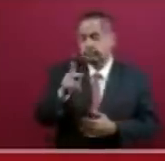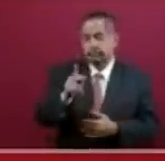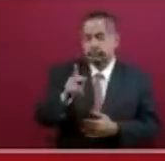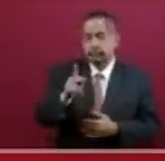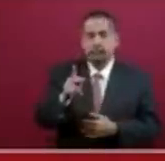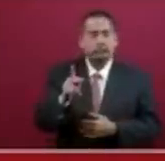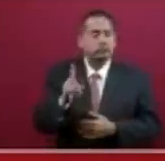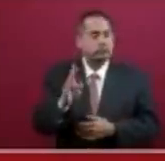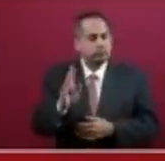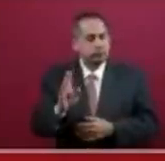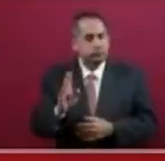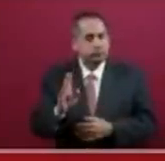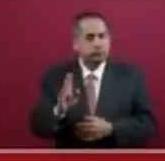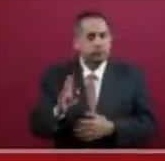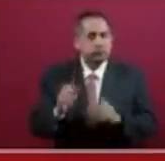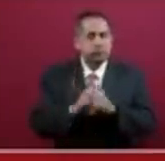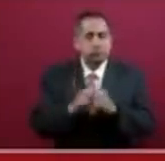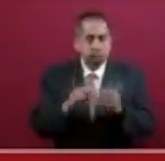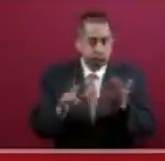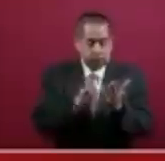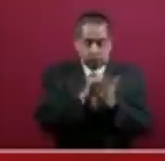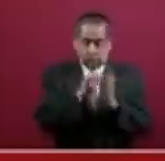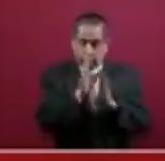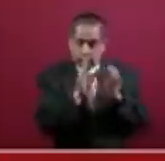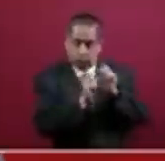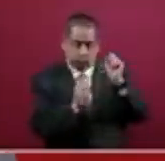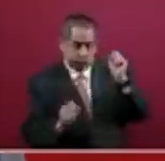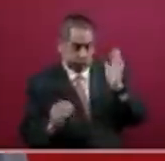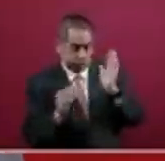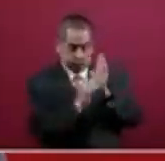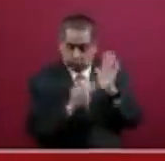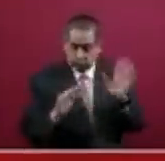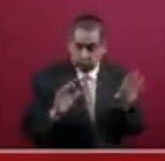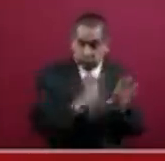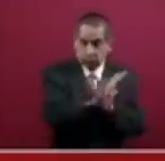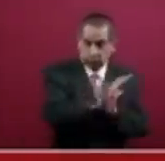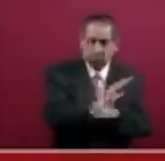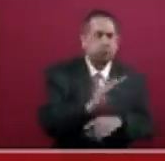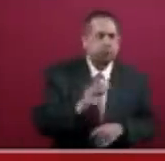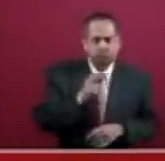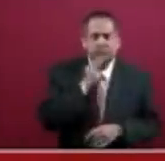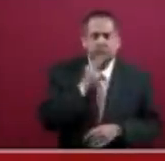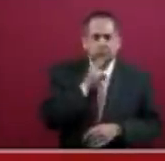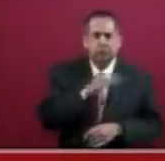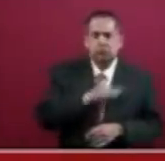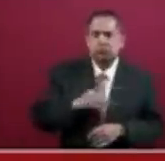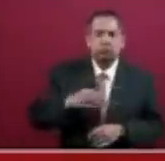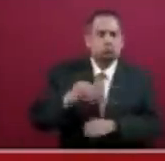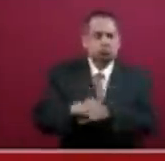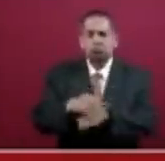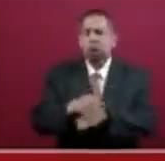con la reforma constitucional podemos utilizar personal